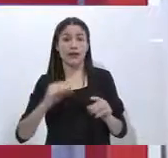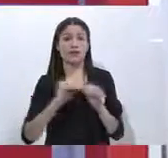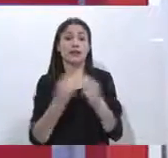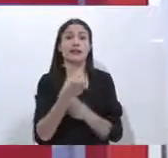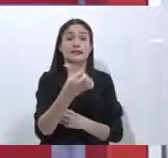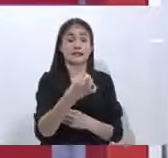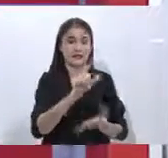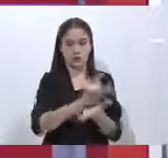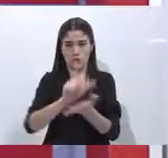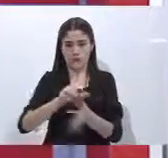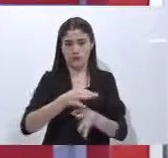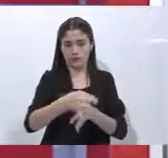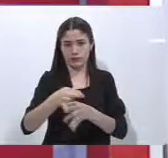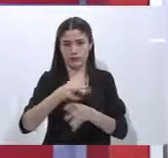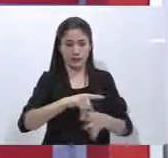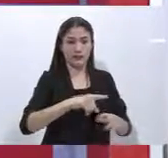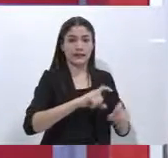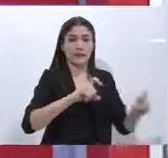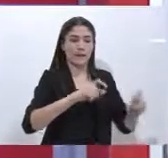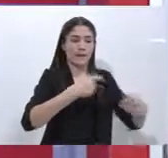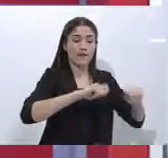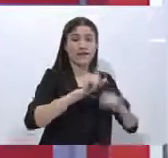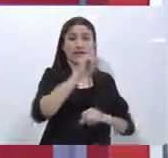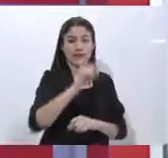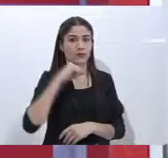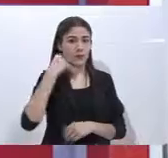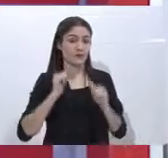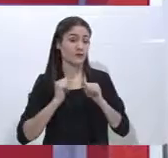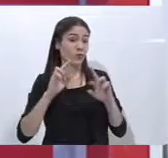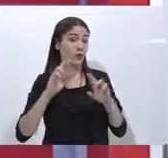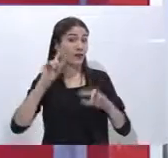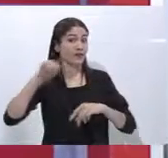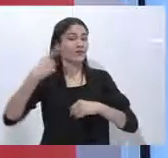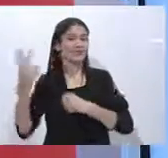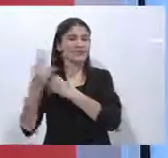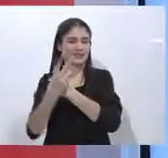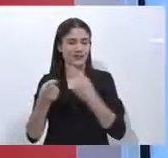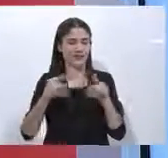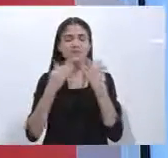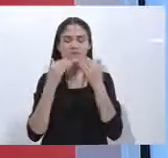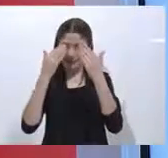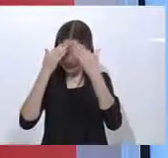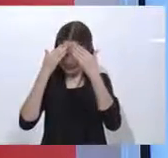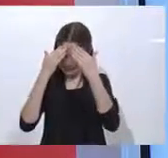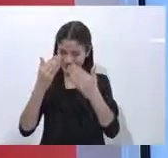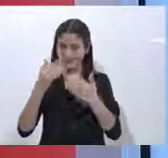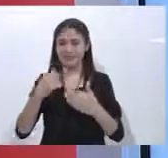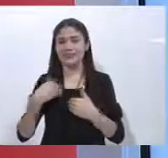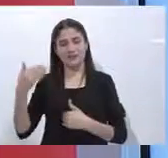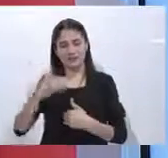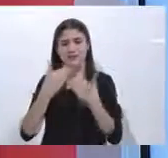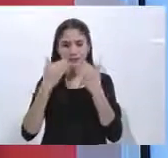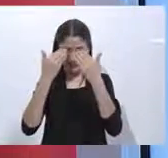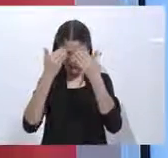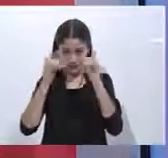gracias por acompañarnos un gusto tenerlo aquí así que lo esperamos pronto con más novedades al contrario gracias a ustedes por la oportunidad el